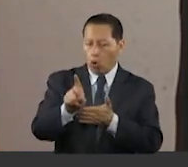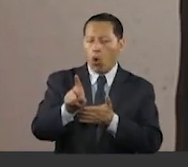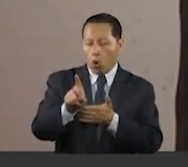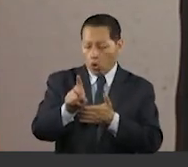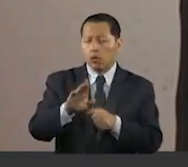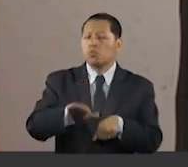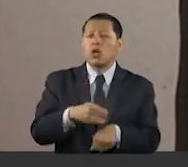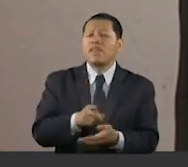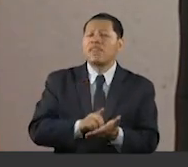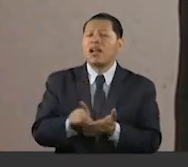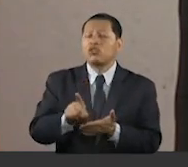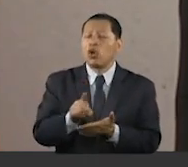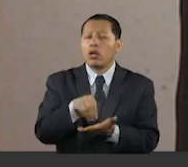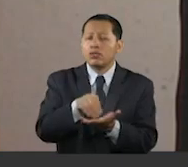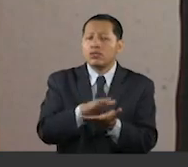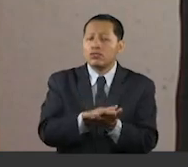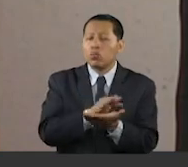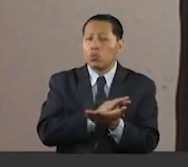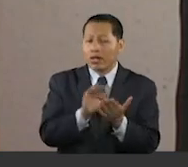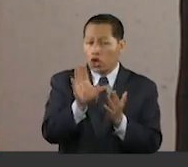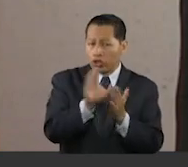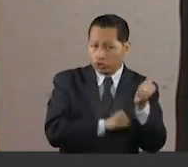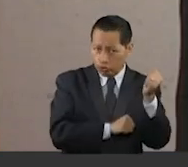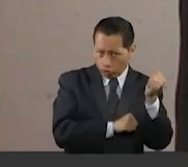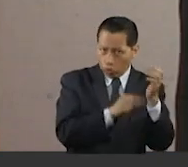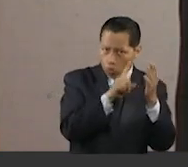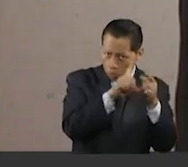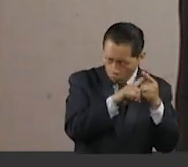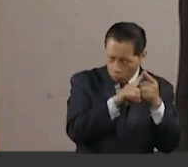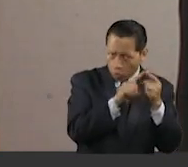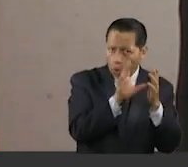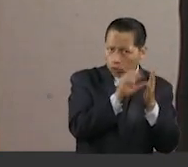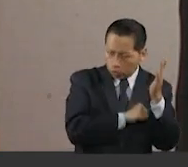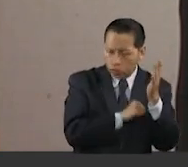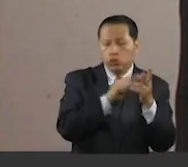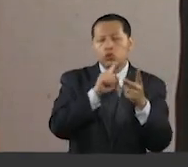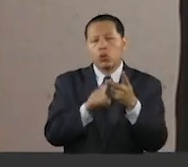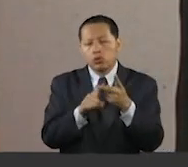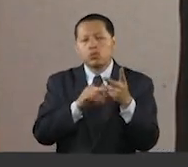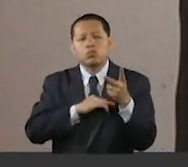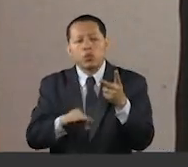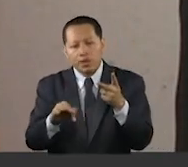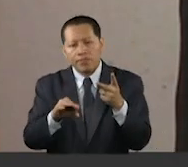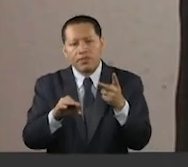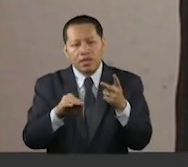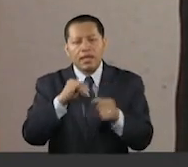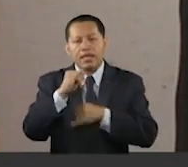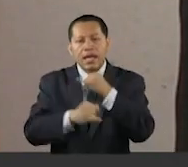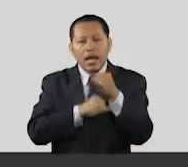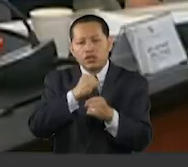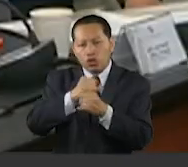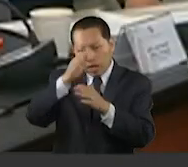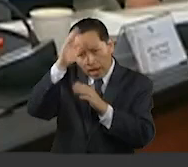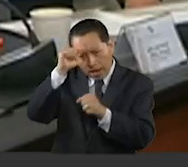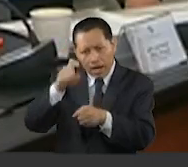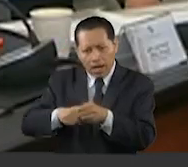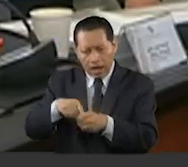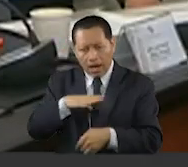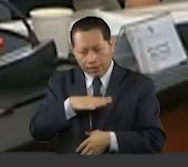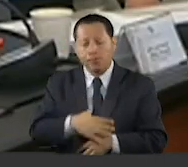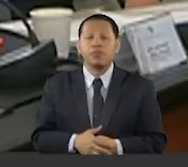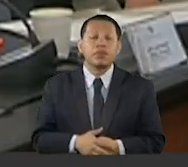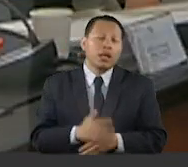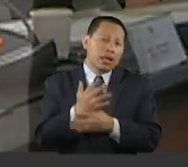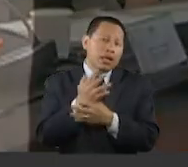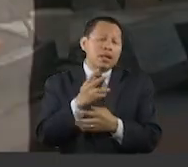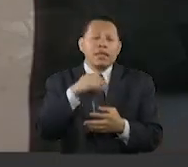está establecido no solo en la Constitución sino en en diversos tratados internacionales quiero